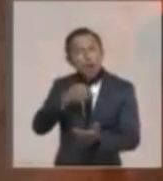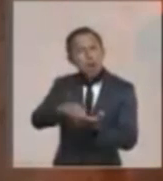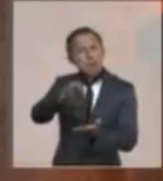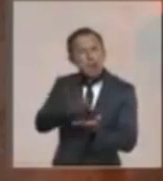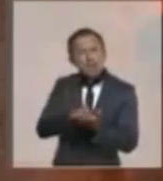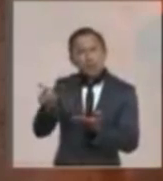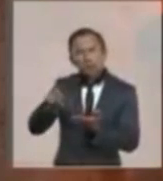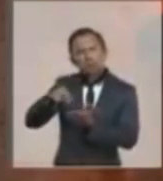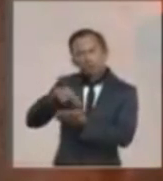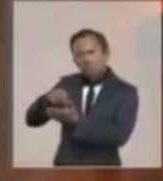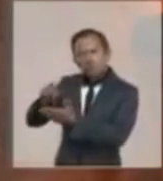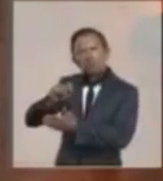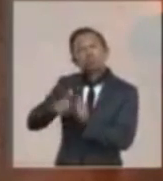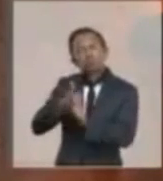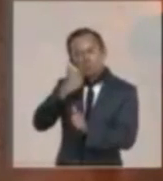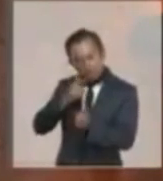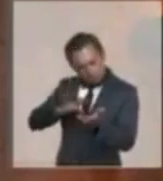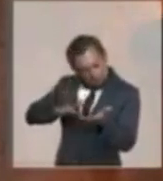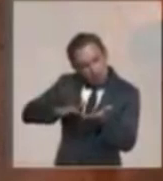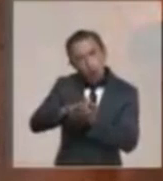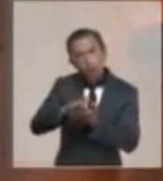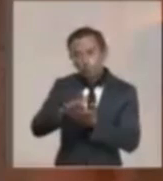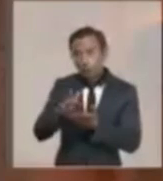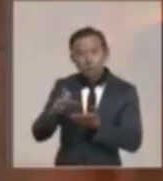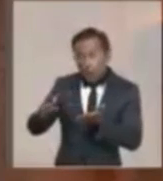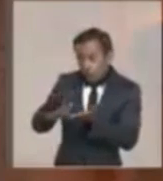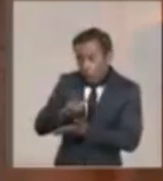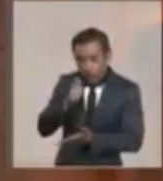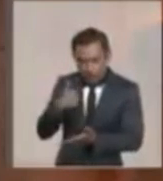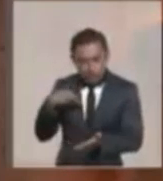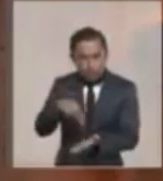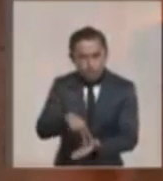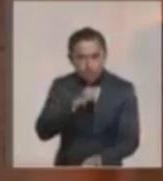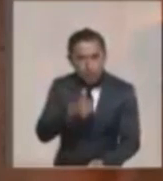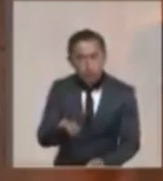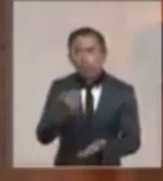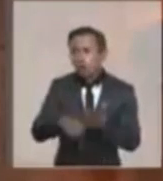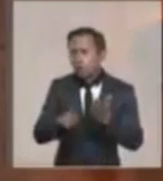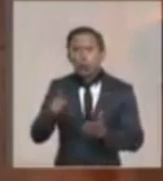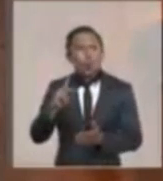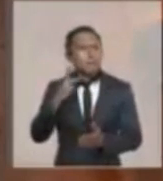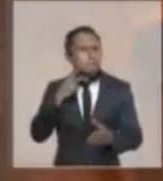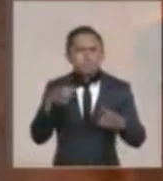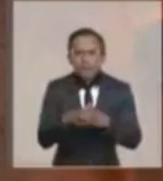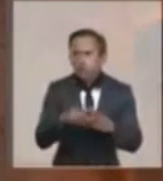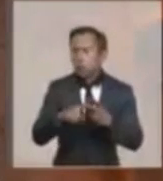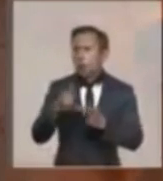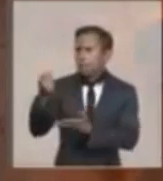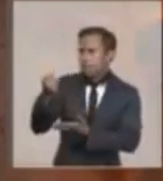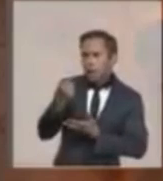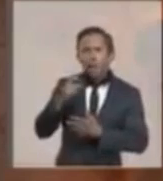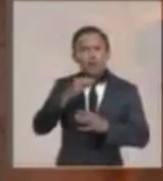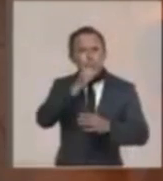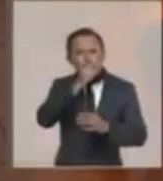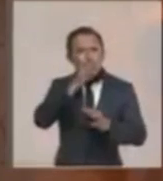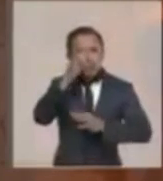acompañarme. Y he demostrado una y otra vez que sin partido, sin spot, sin dinero, estoy haciendo una